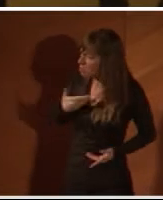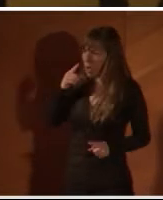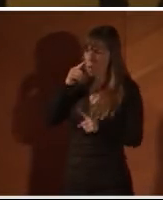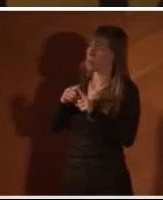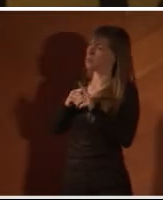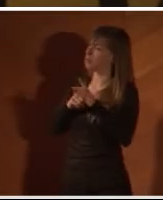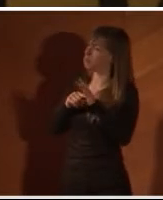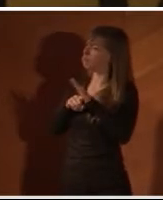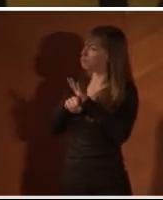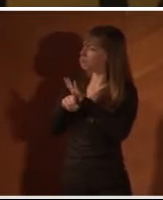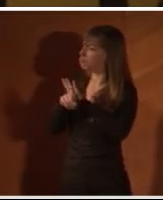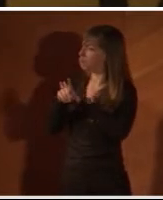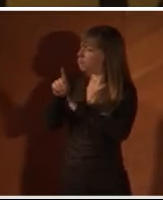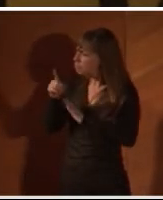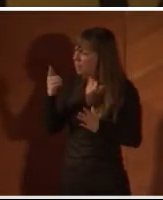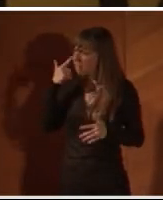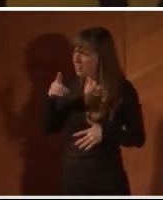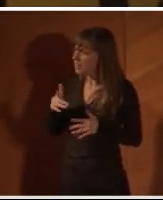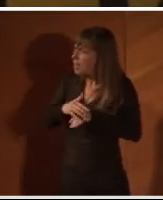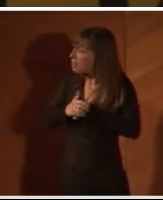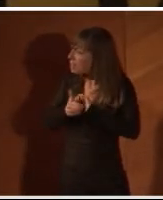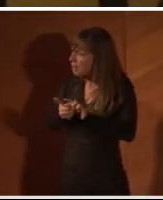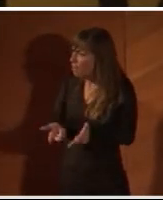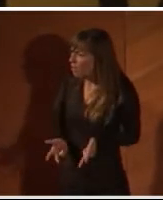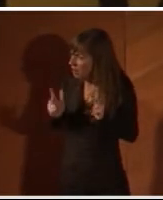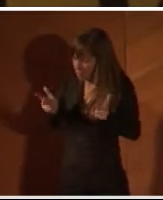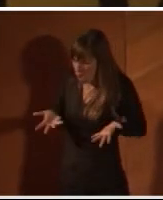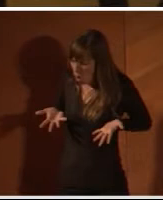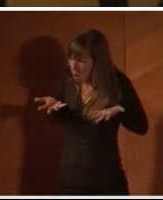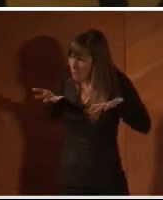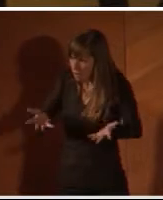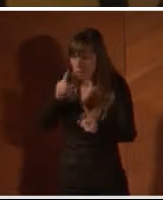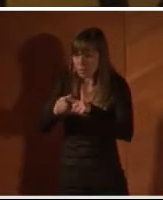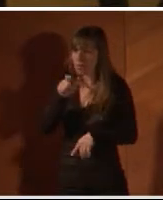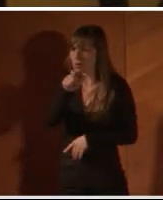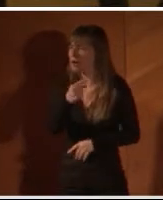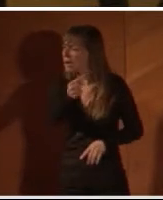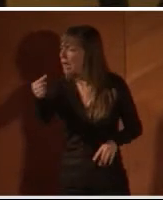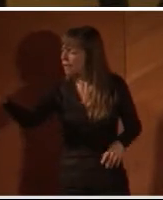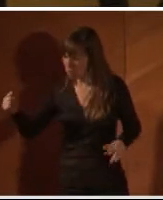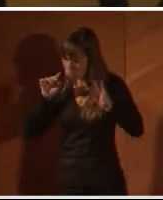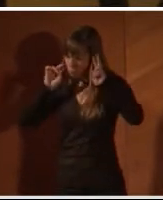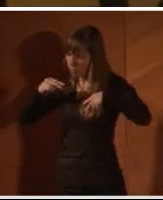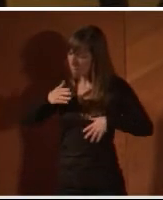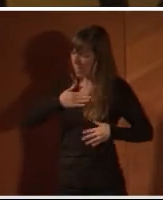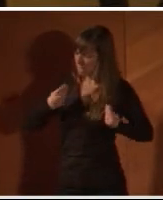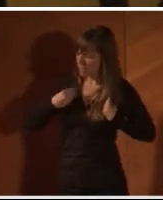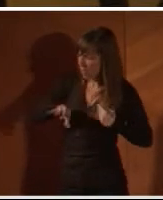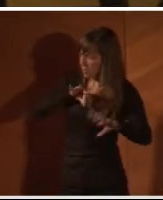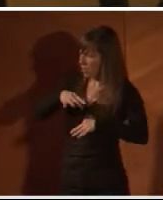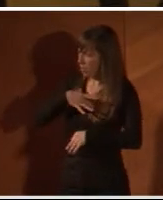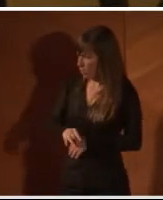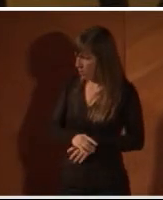maravilloso, que es los mecanismos de democracia que permitan a la gente tomar las riendas de sus vidas, tomar las riendas de las ciudades. Y la